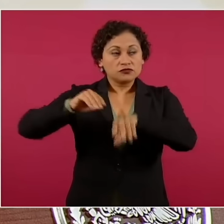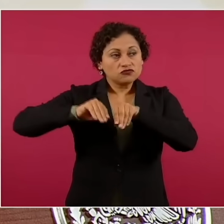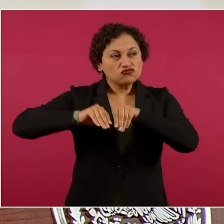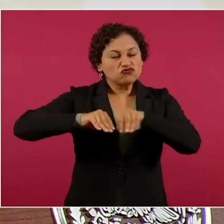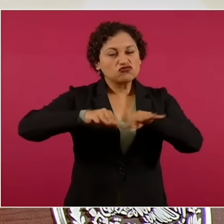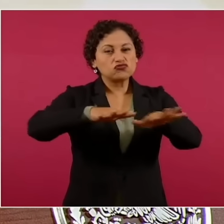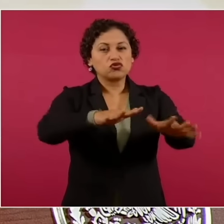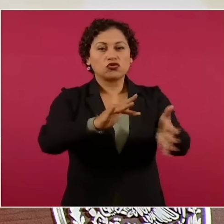para resistir